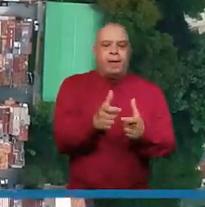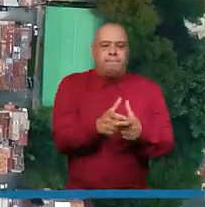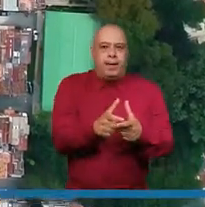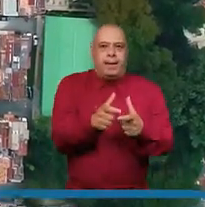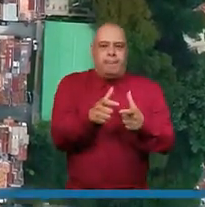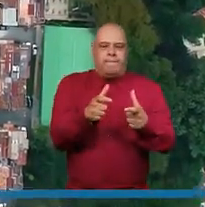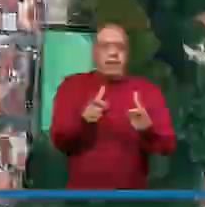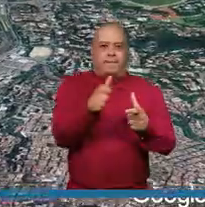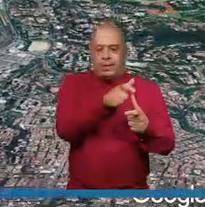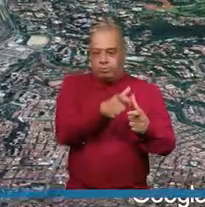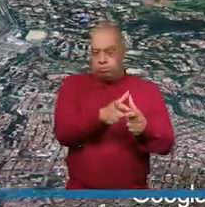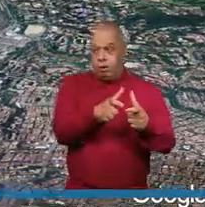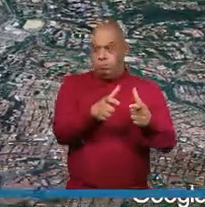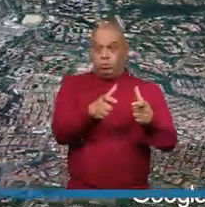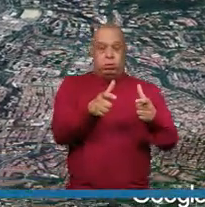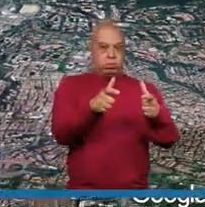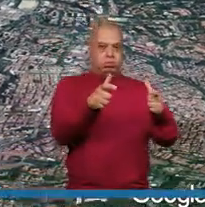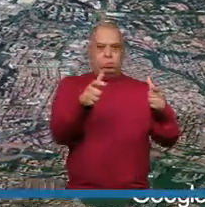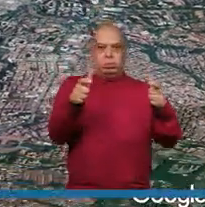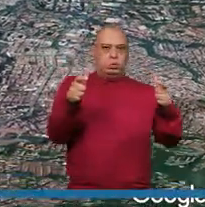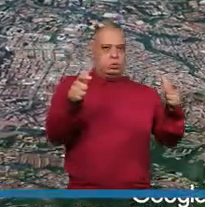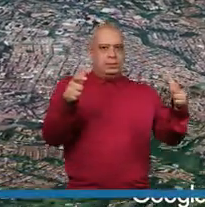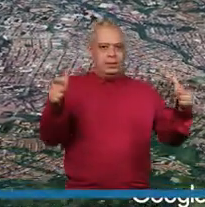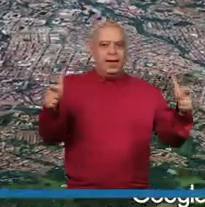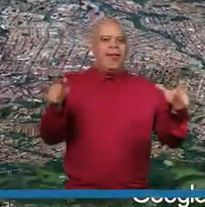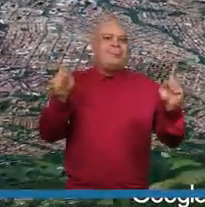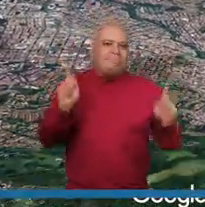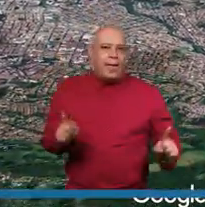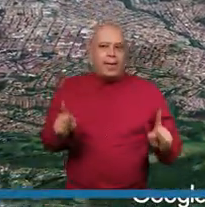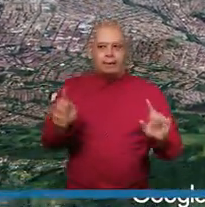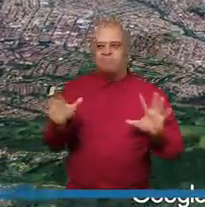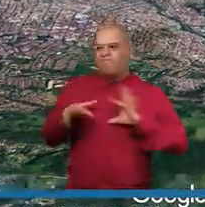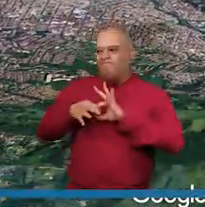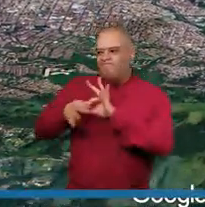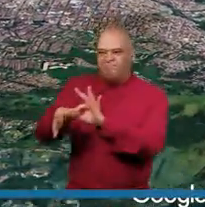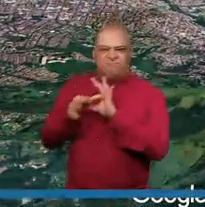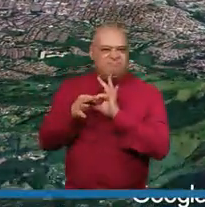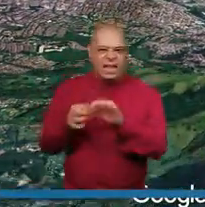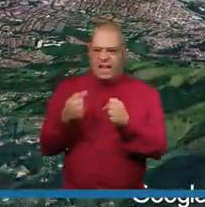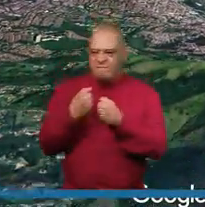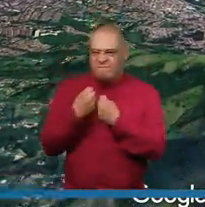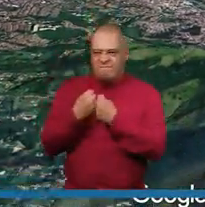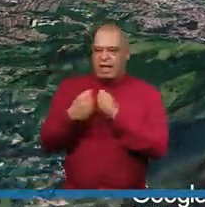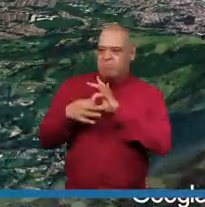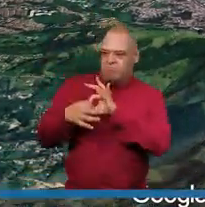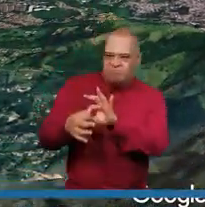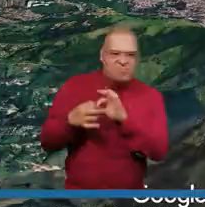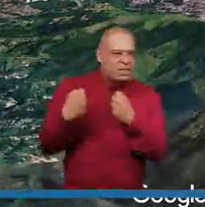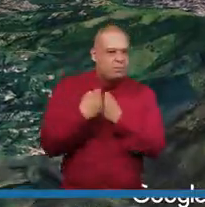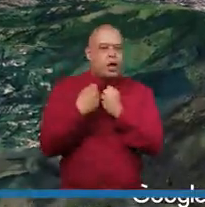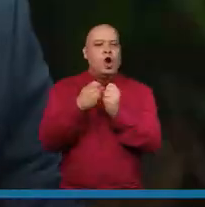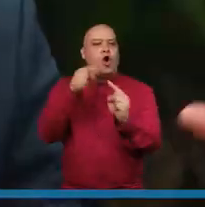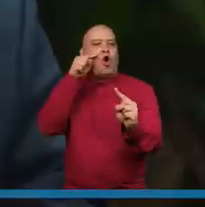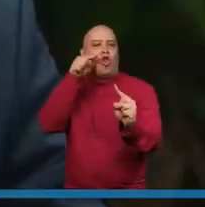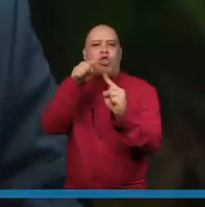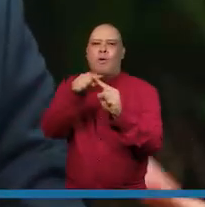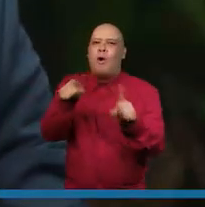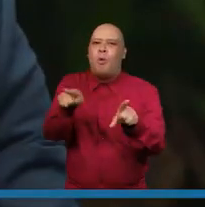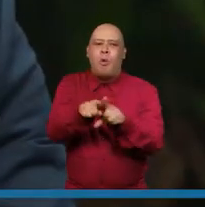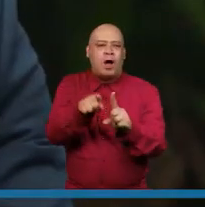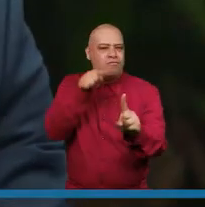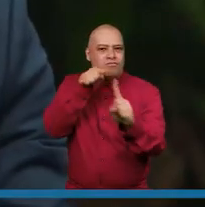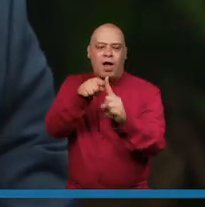la conurbación se integra y es ahí donde se tiene que trabajar de manera mancomunada para unos propósitos